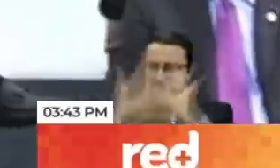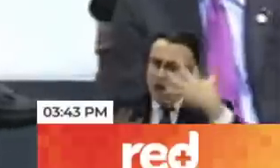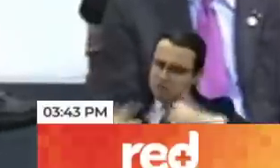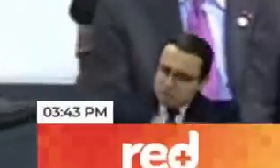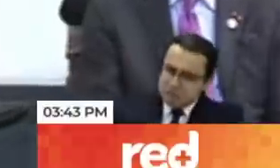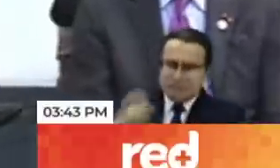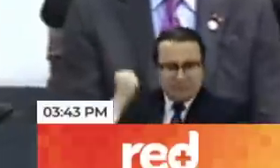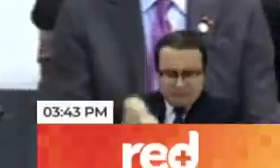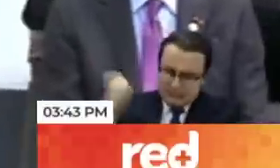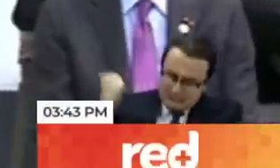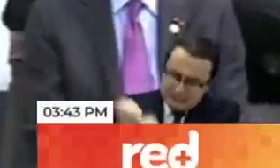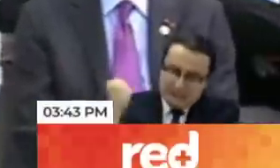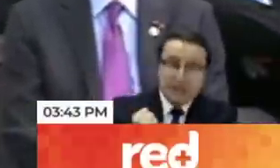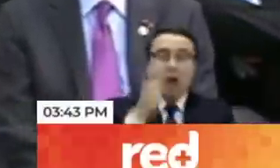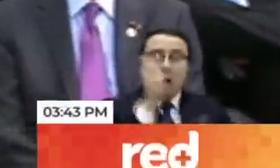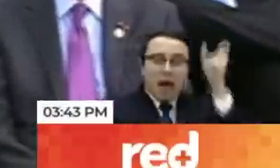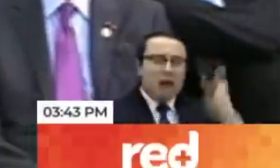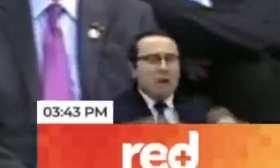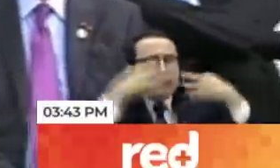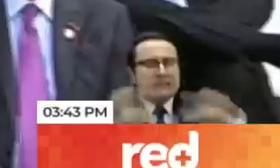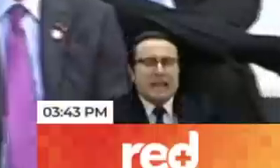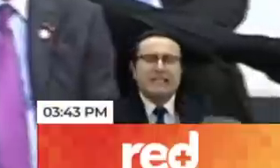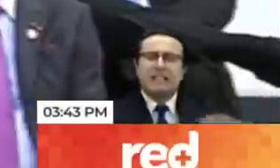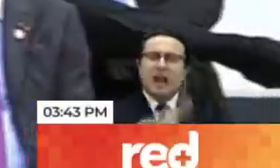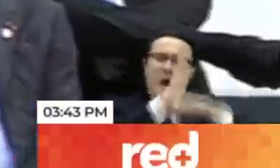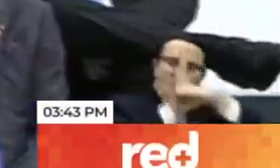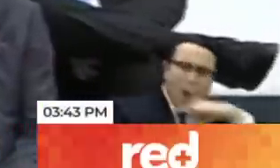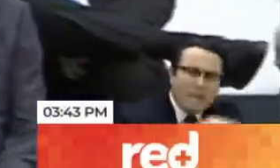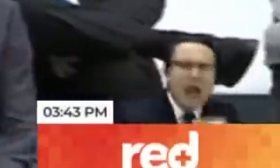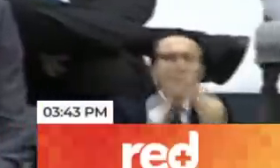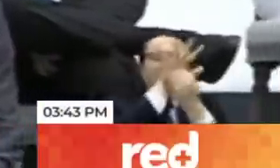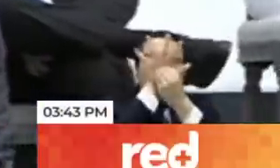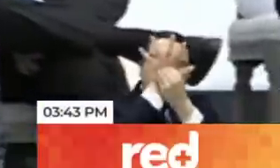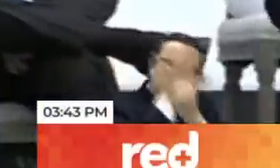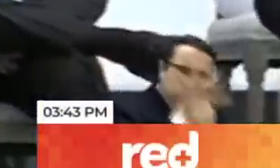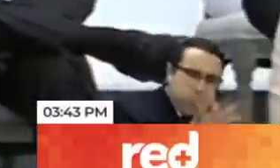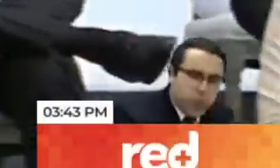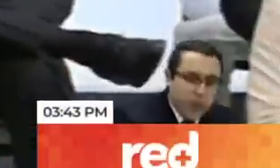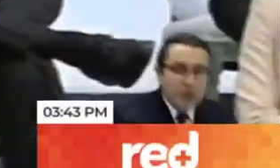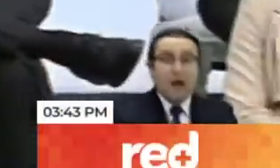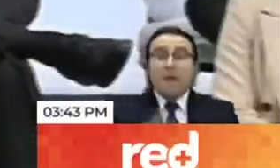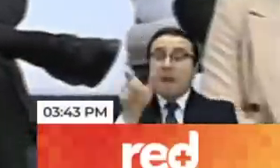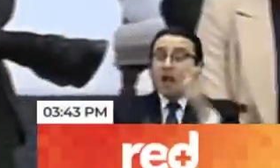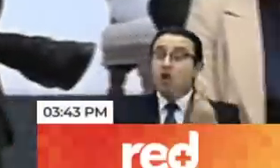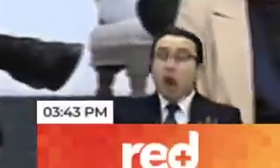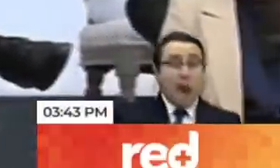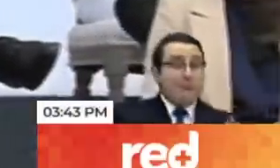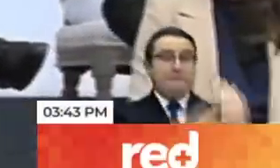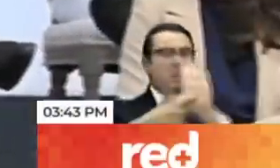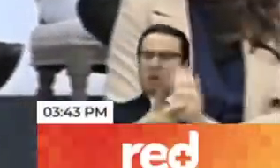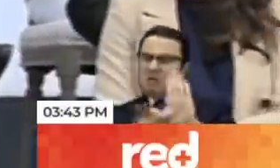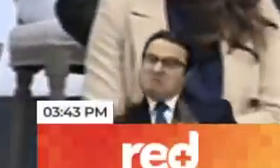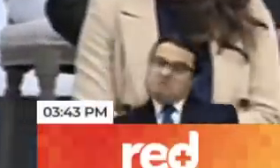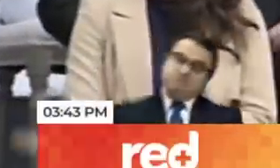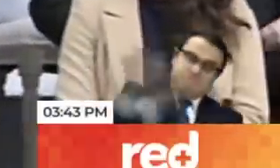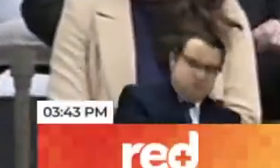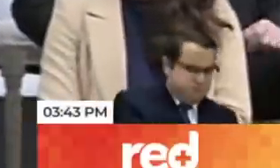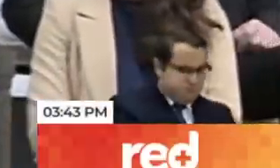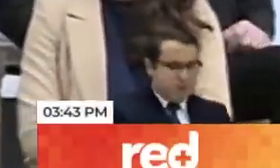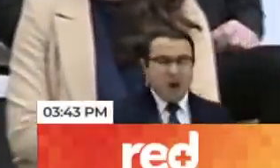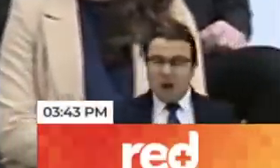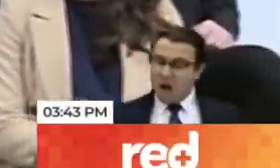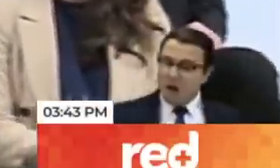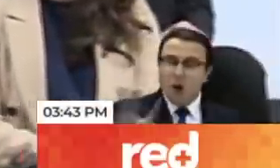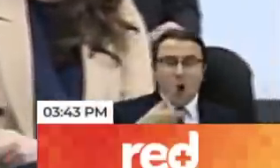labradores, de esos humildes, de esos abandonados. Venimos de esos invisibles y negados que en 200 años de